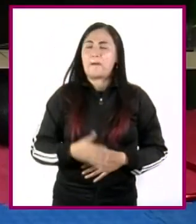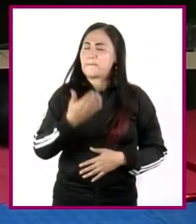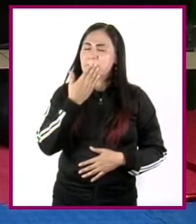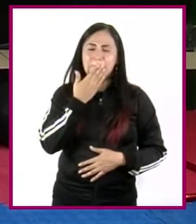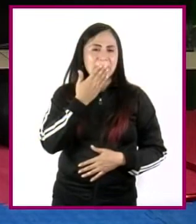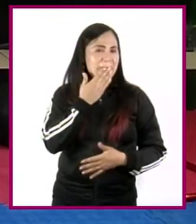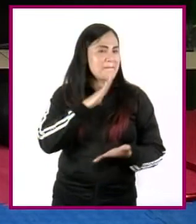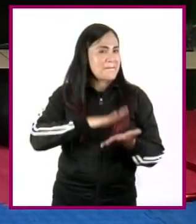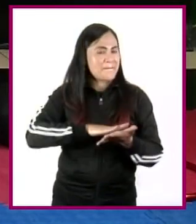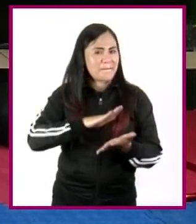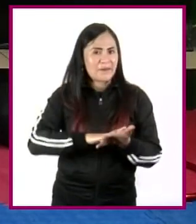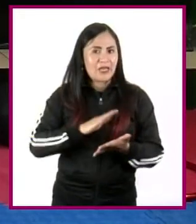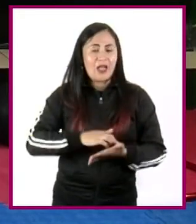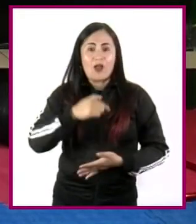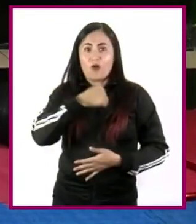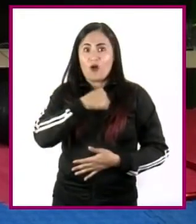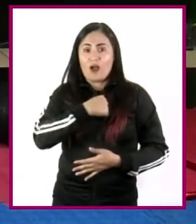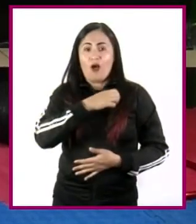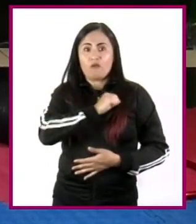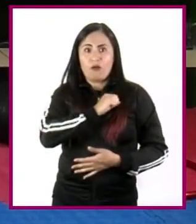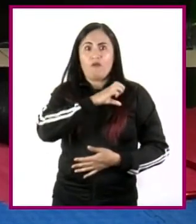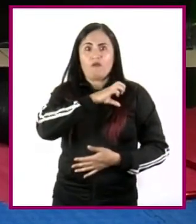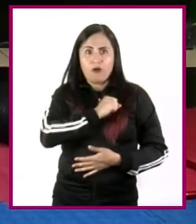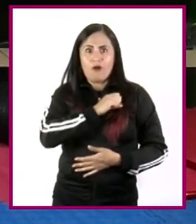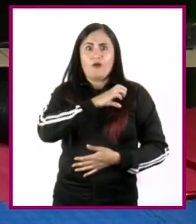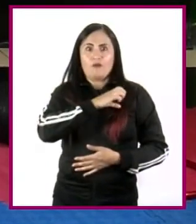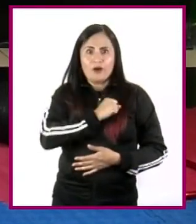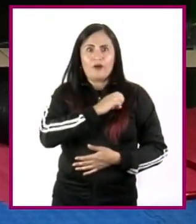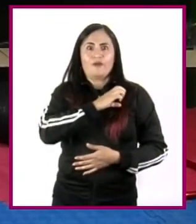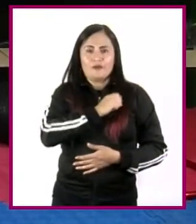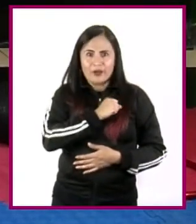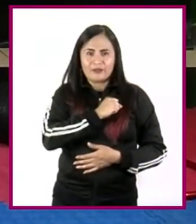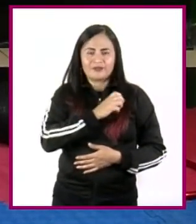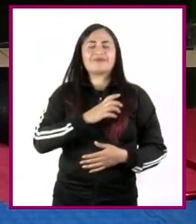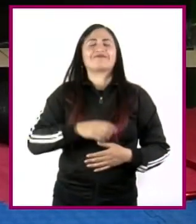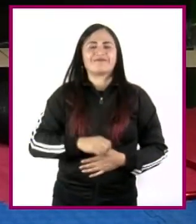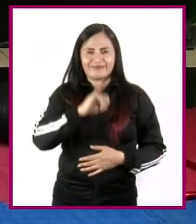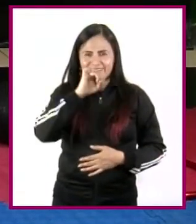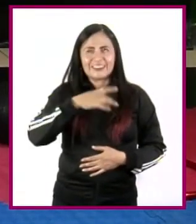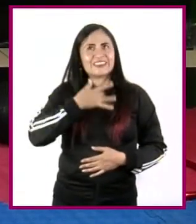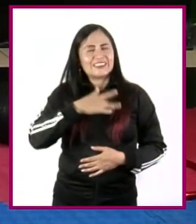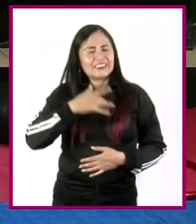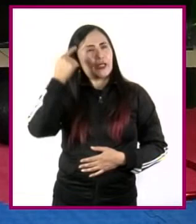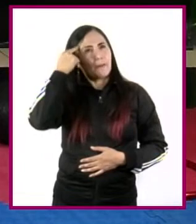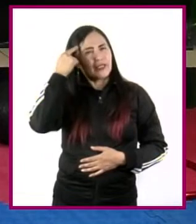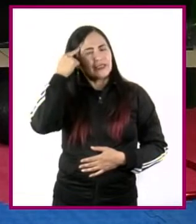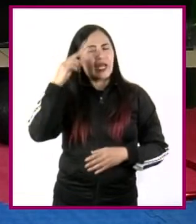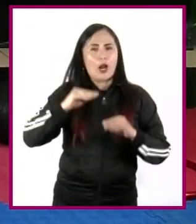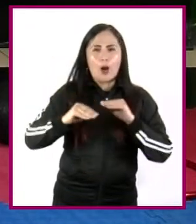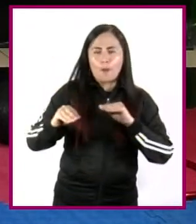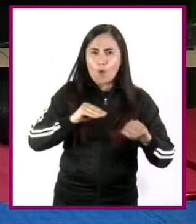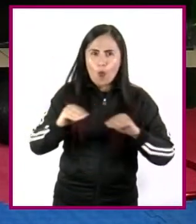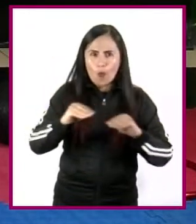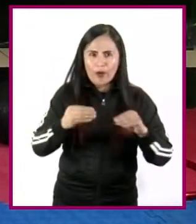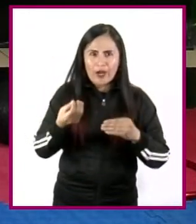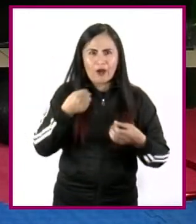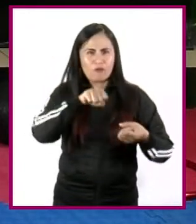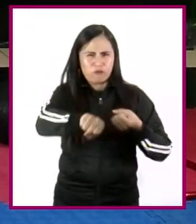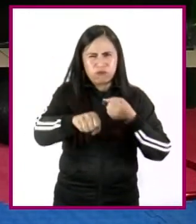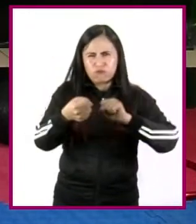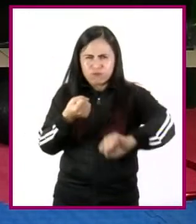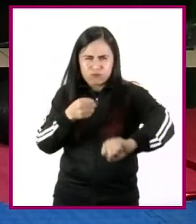Excelente. La frecuencia cardíaca empezó a sentir, empezaste a conectar, empezaste a pensar, empezaste a mover, a tirar